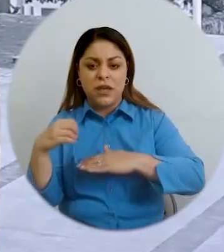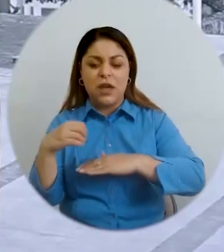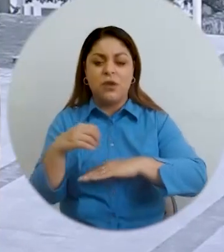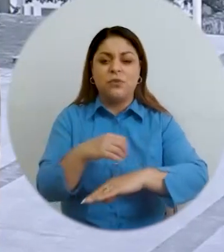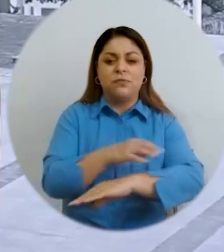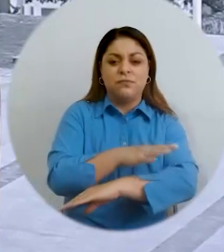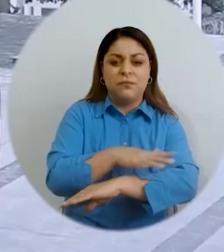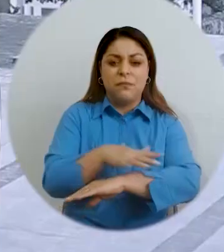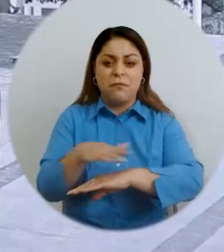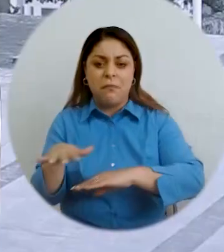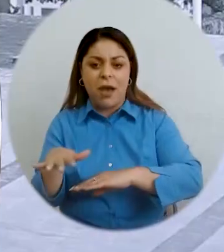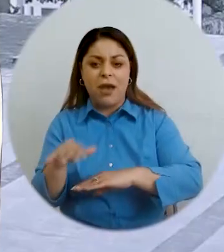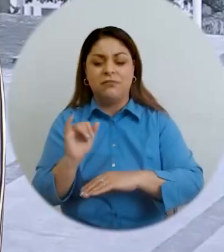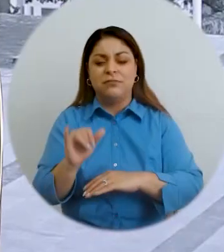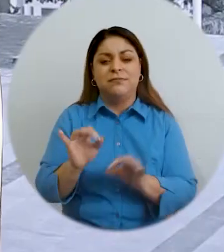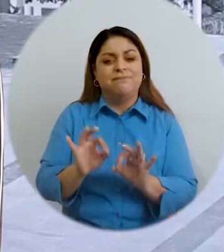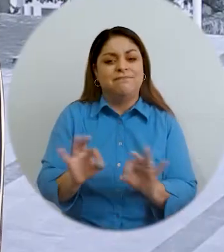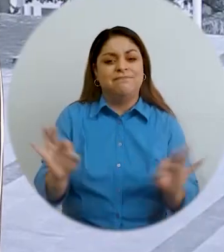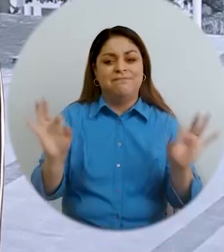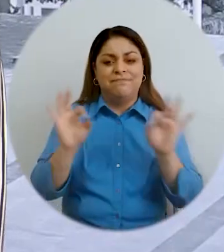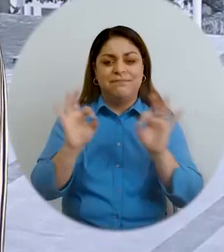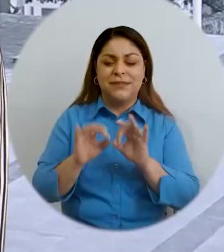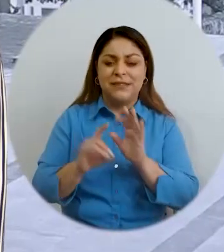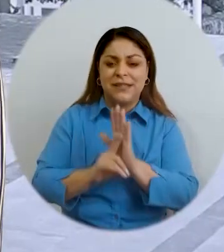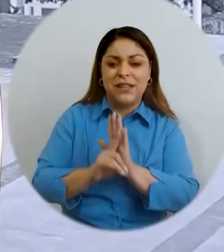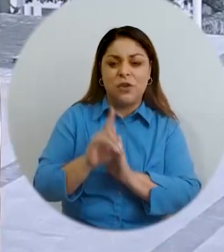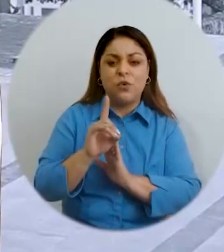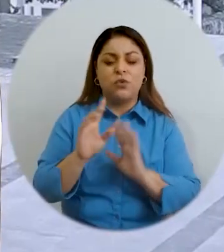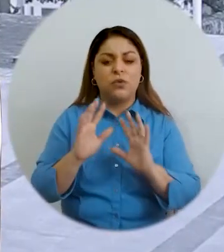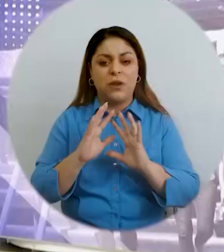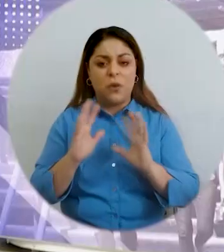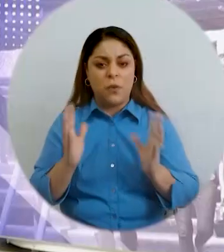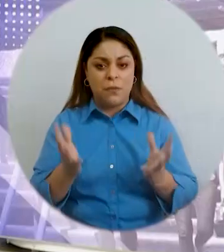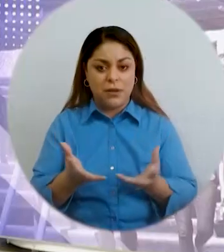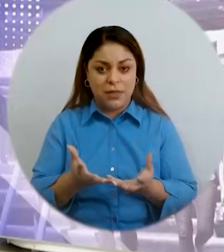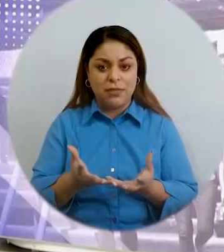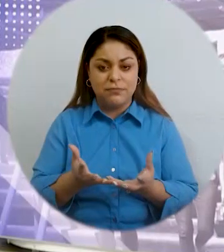sido fundamentales para el desarrollo de la humanidad, ¿verdad?